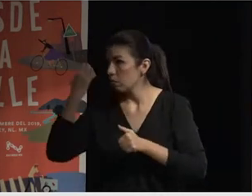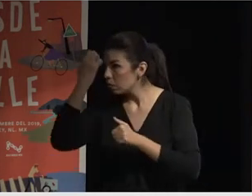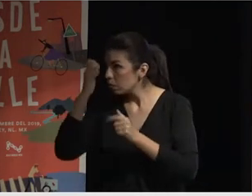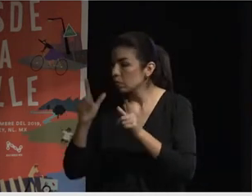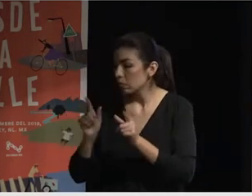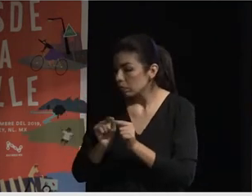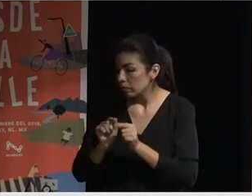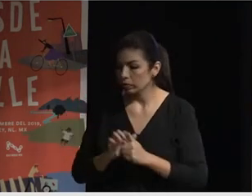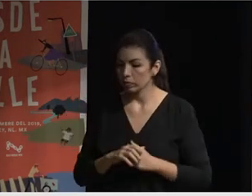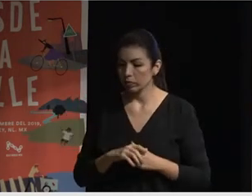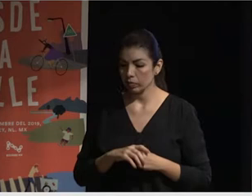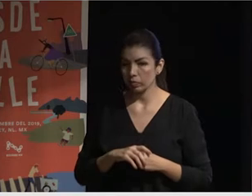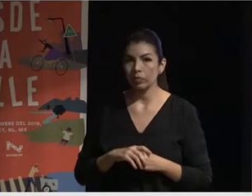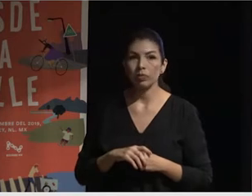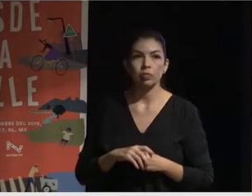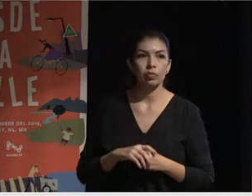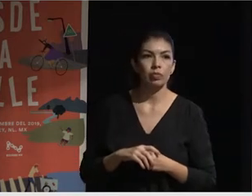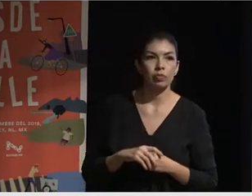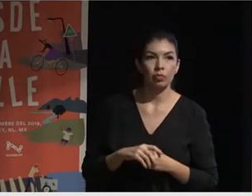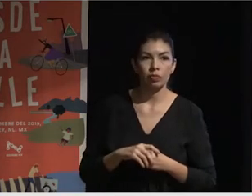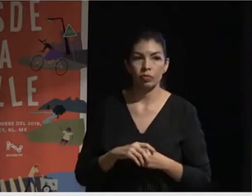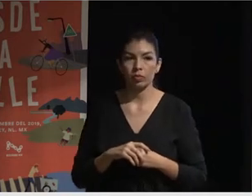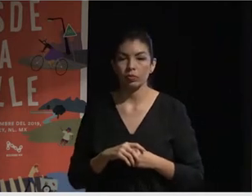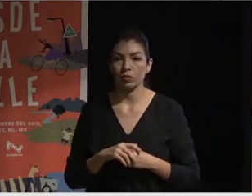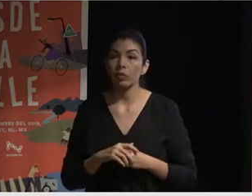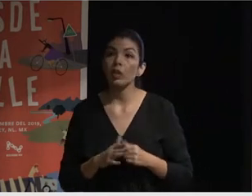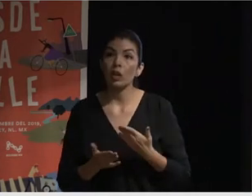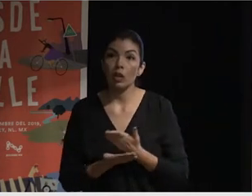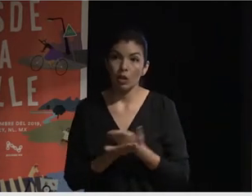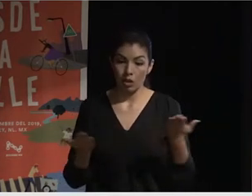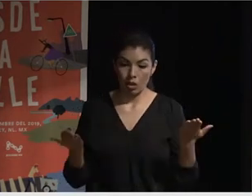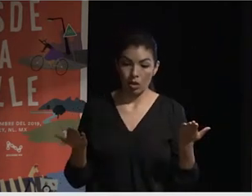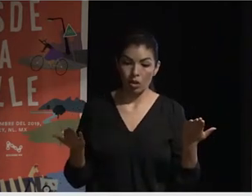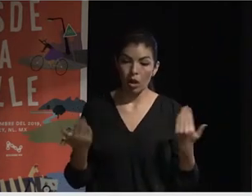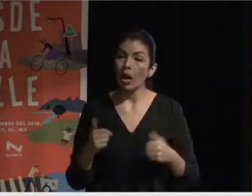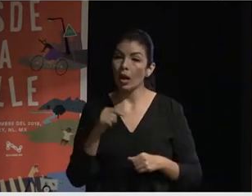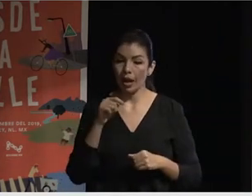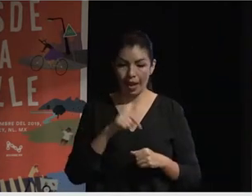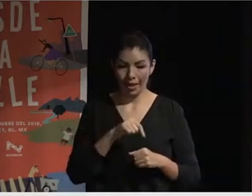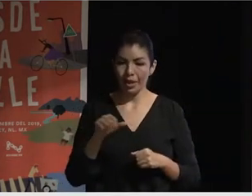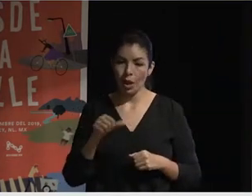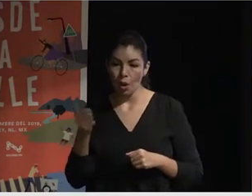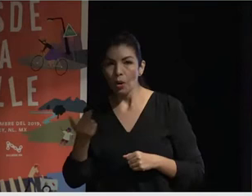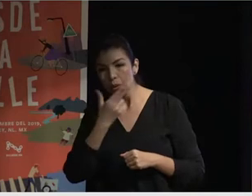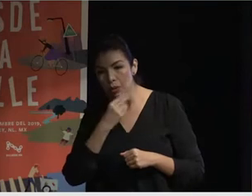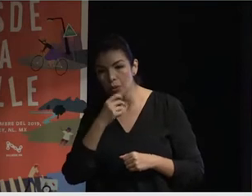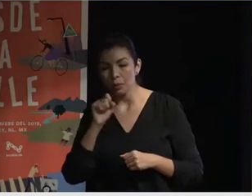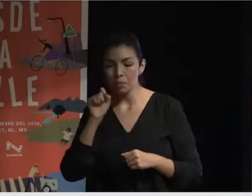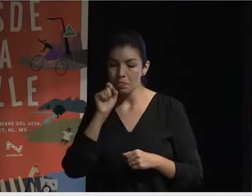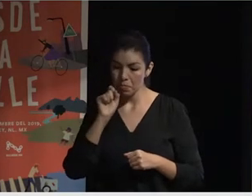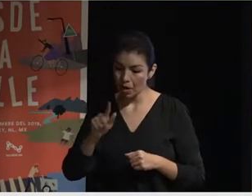en este momento de teorización aparece otro fulano que se llama David Lay, bien interesante, pero que